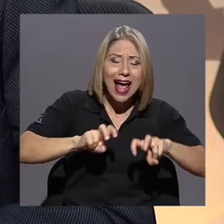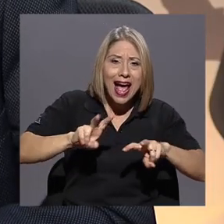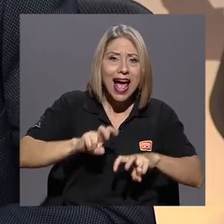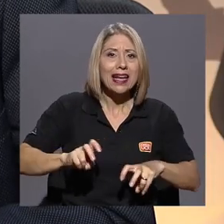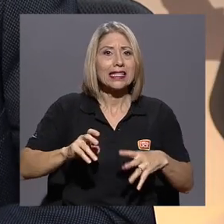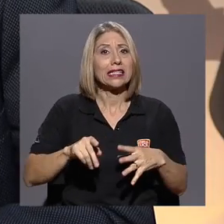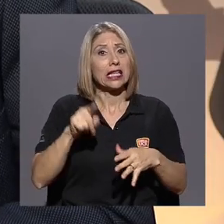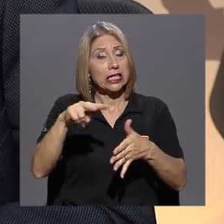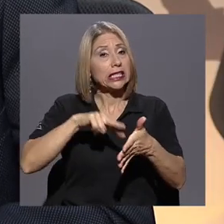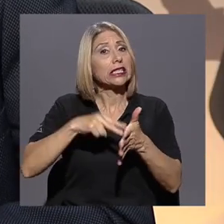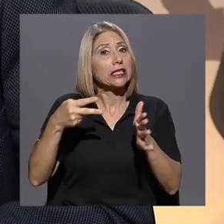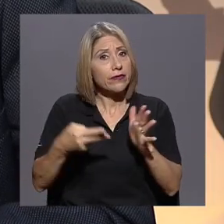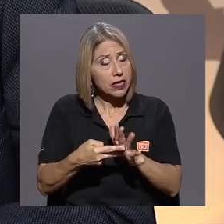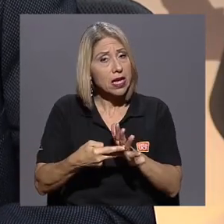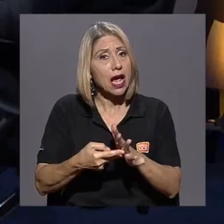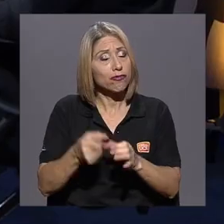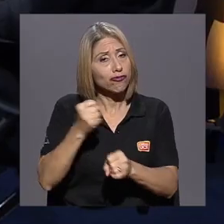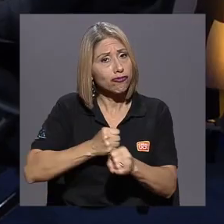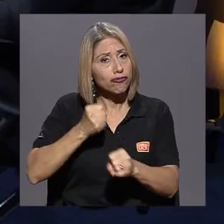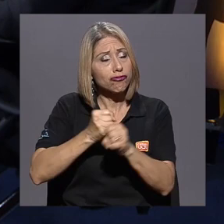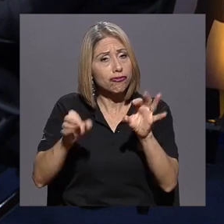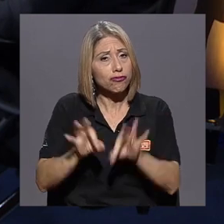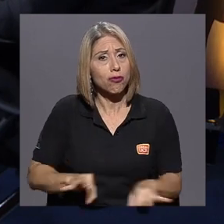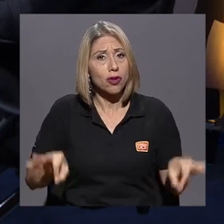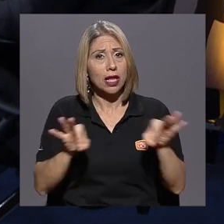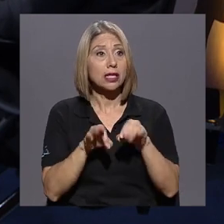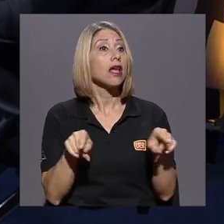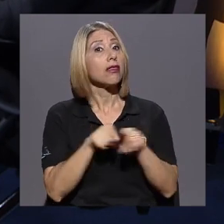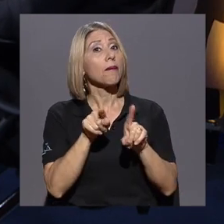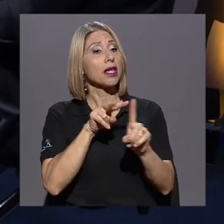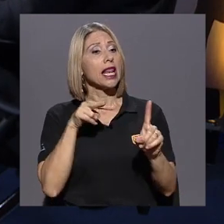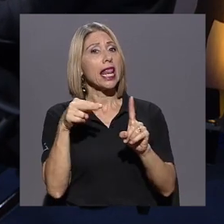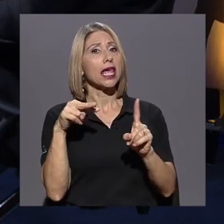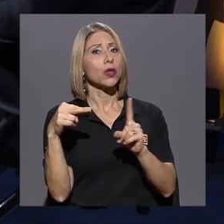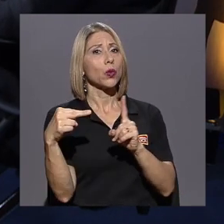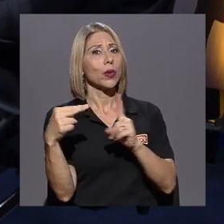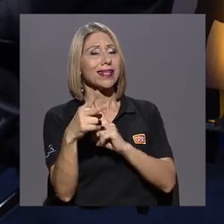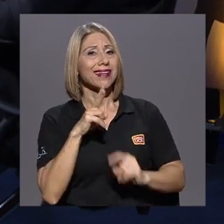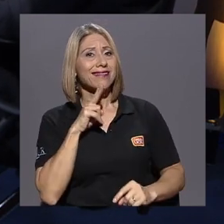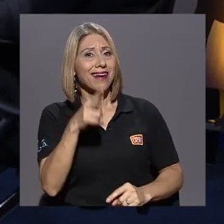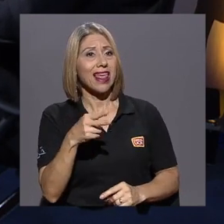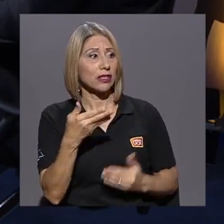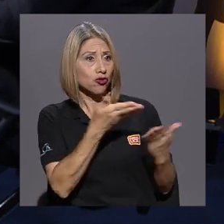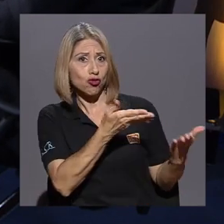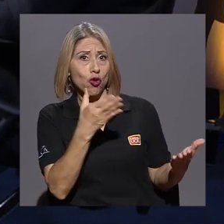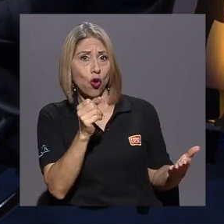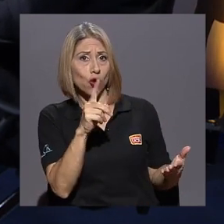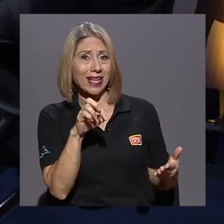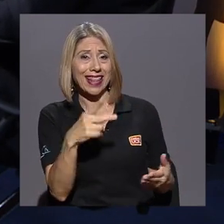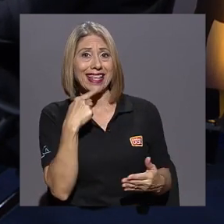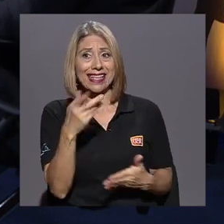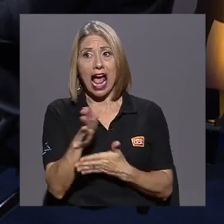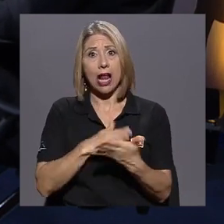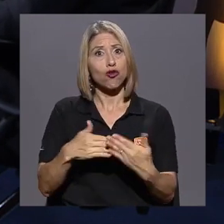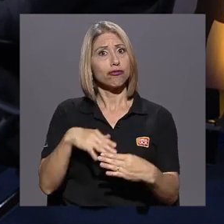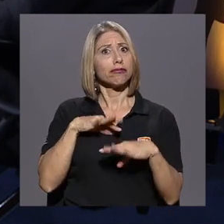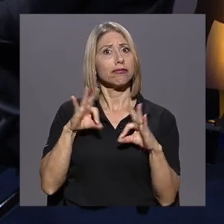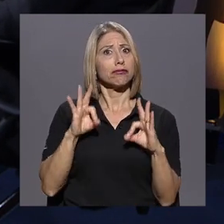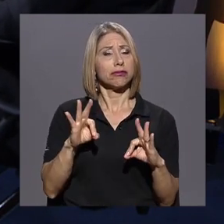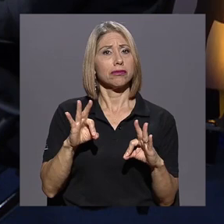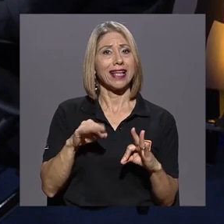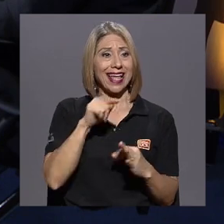etcétera, y que han significado, digamos, aportes importantes. Y lecturas de las realidades, porque ahora don Oscar decía lo que a mí me llenó mucho, y es que en el